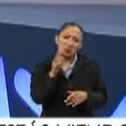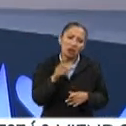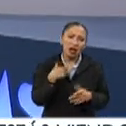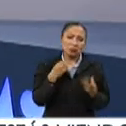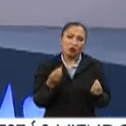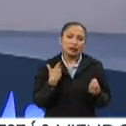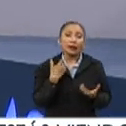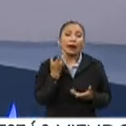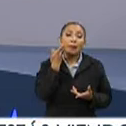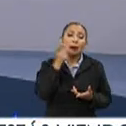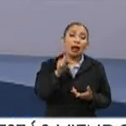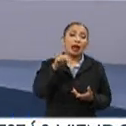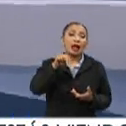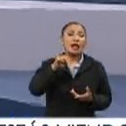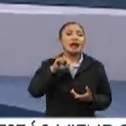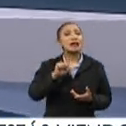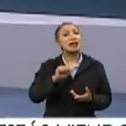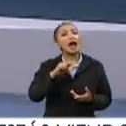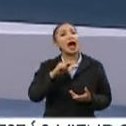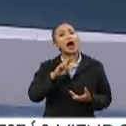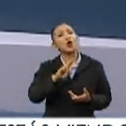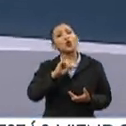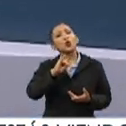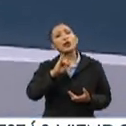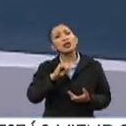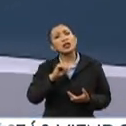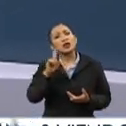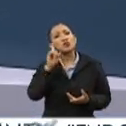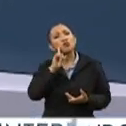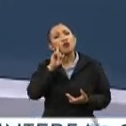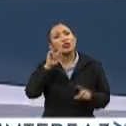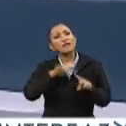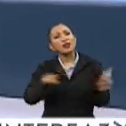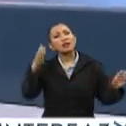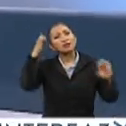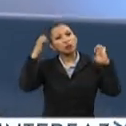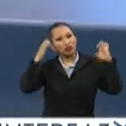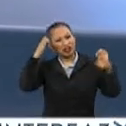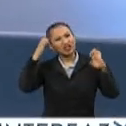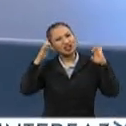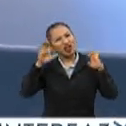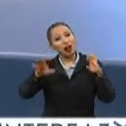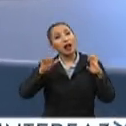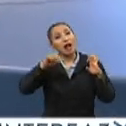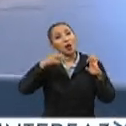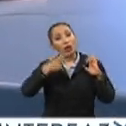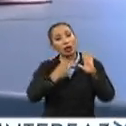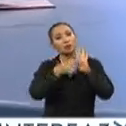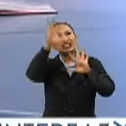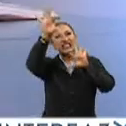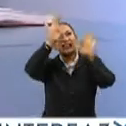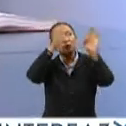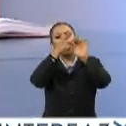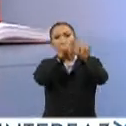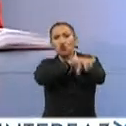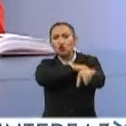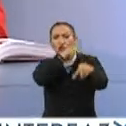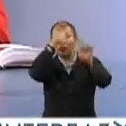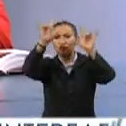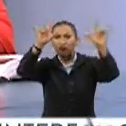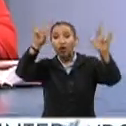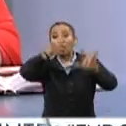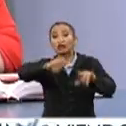teníamos mucha expectativa con Nahui porque pues es justo otro giro de exposición. Nahui presenta una selección muy extensa de obra,